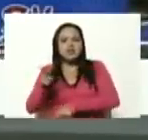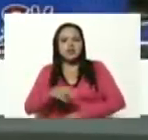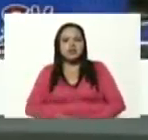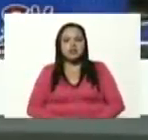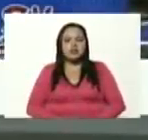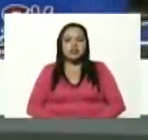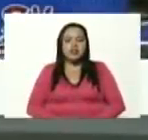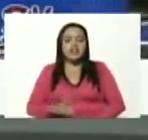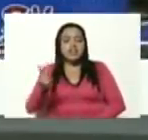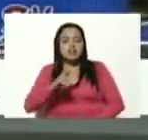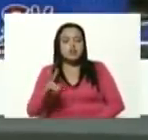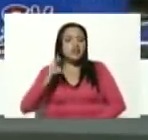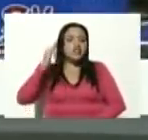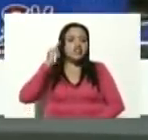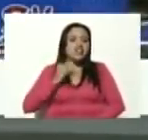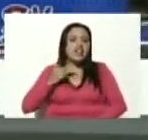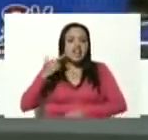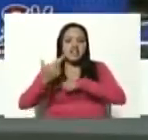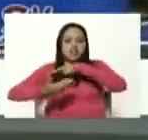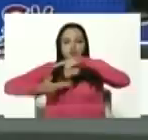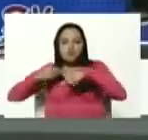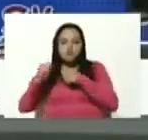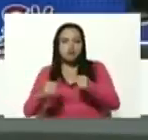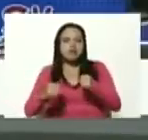bolivariana, la rebelde.